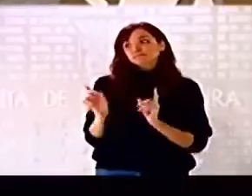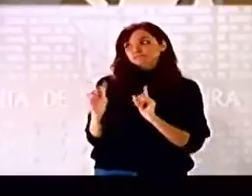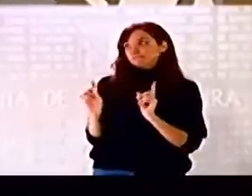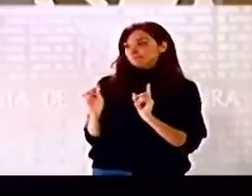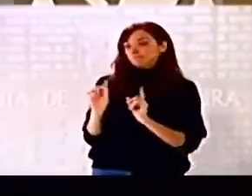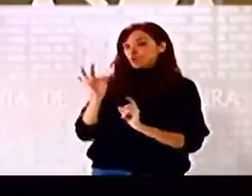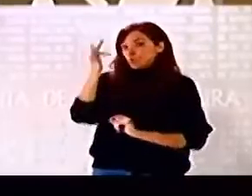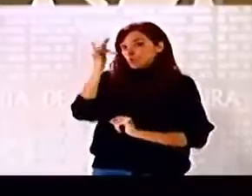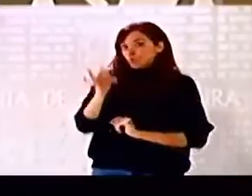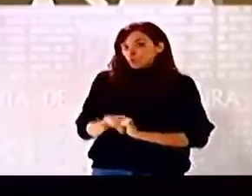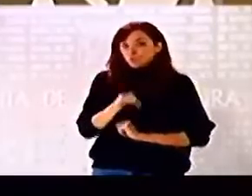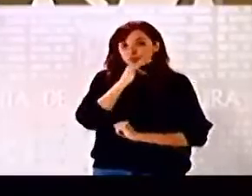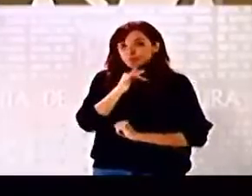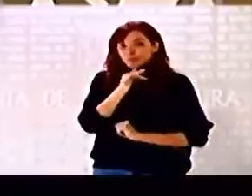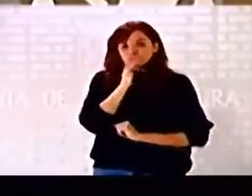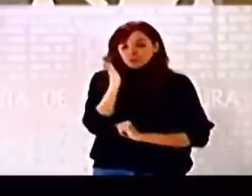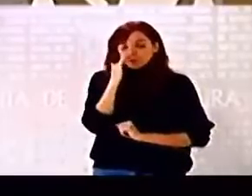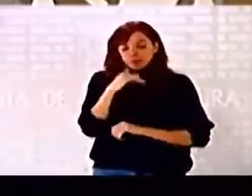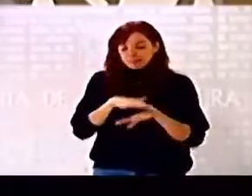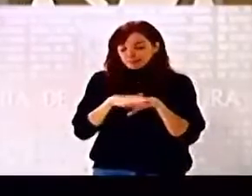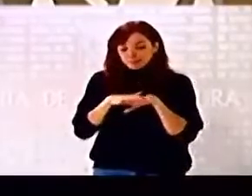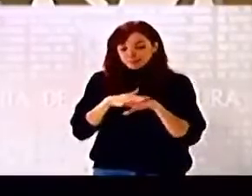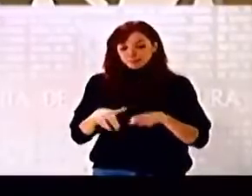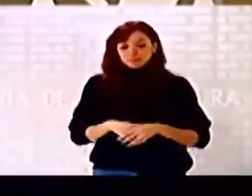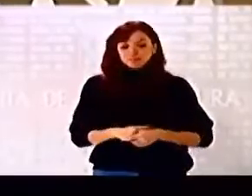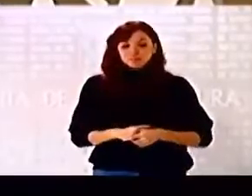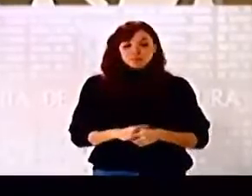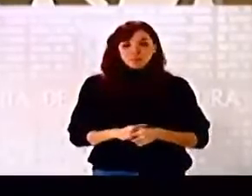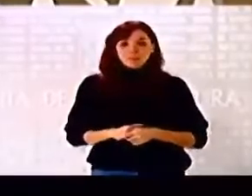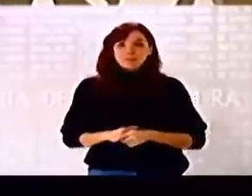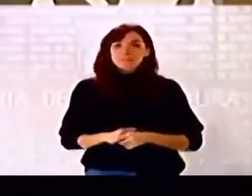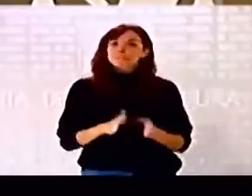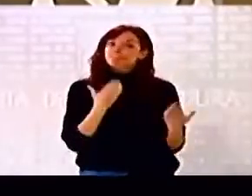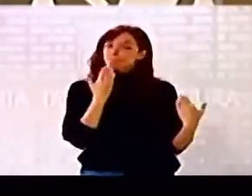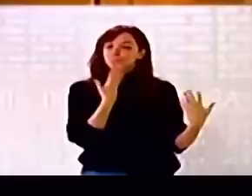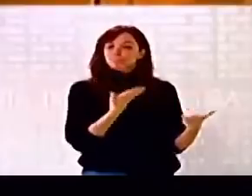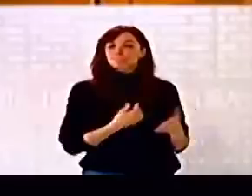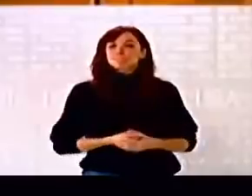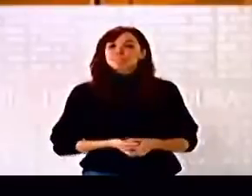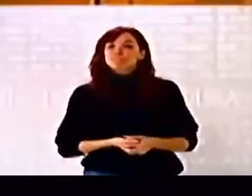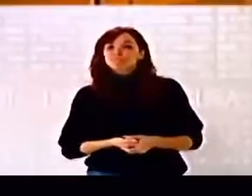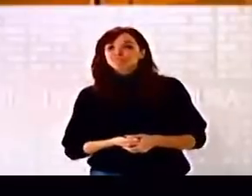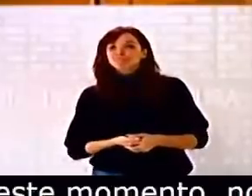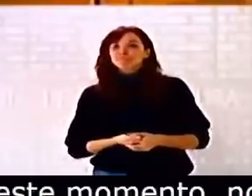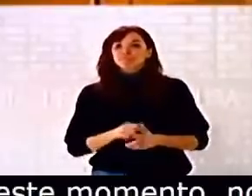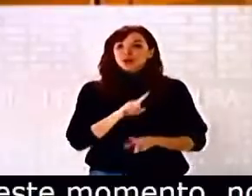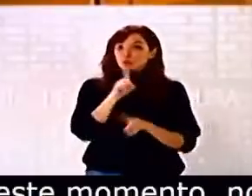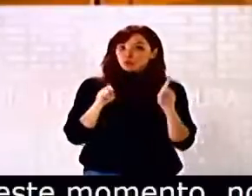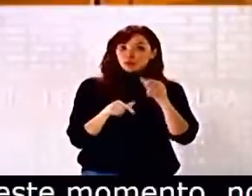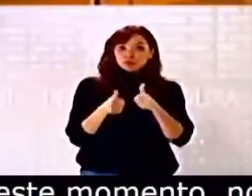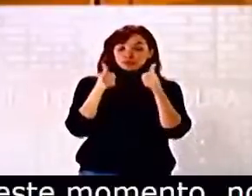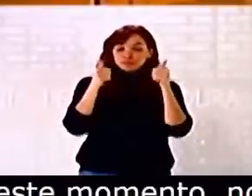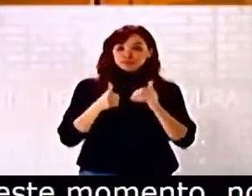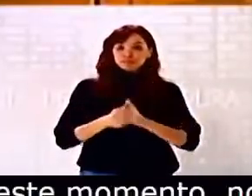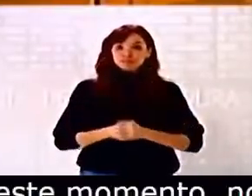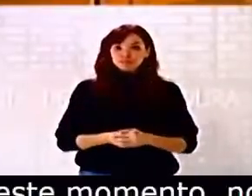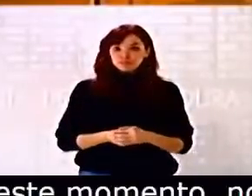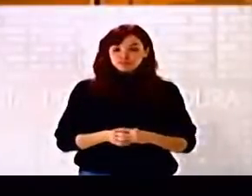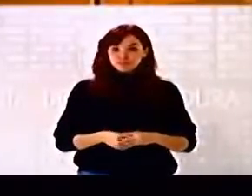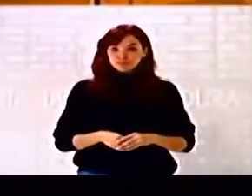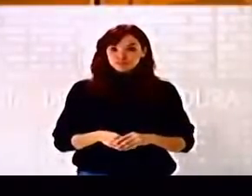se lo puedo decir en este momento, no lo tengo aquí, lo siento. Gracias. ¿Alguna pregunta?